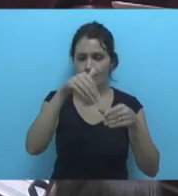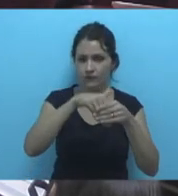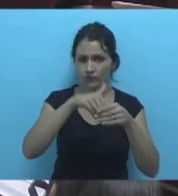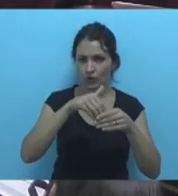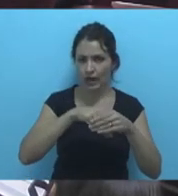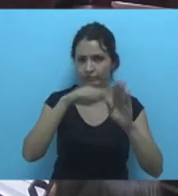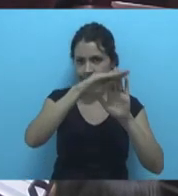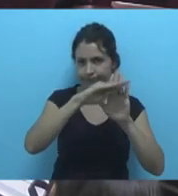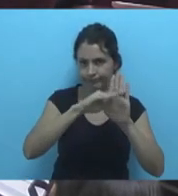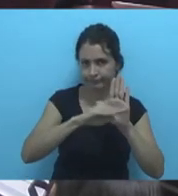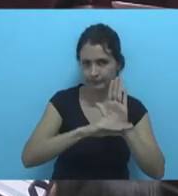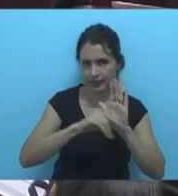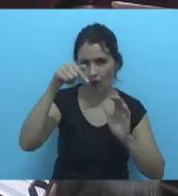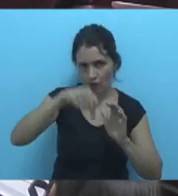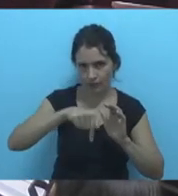para la sesión del día de la fecha.